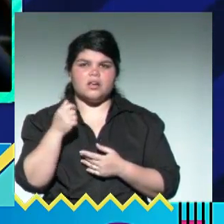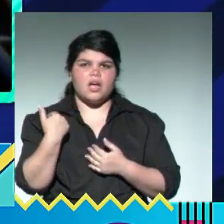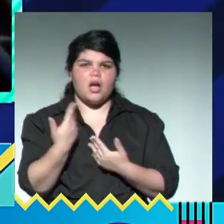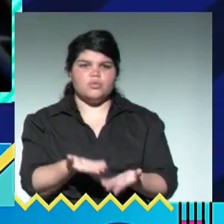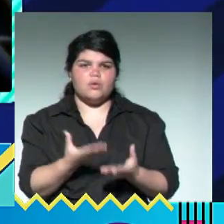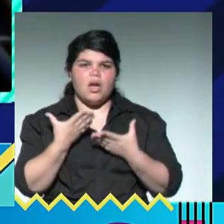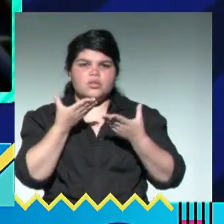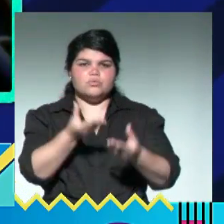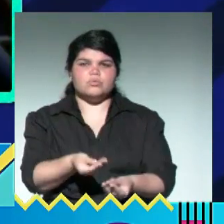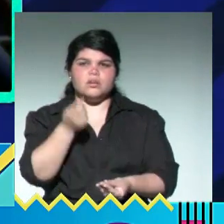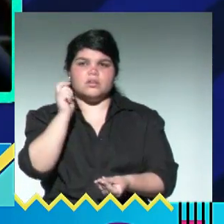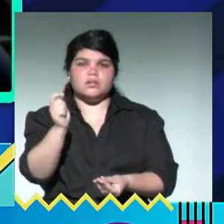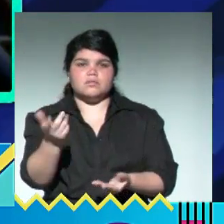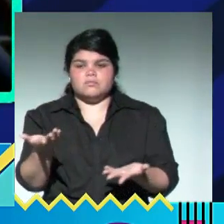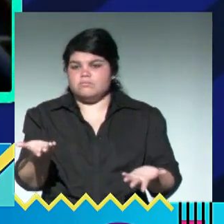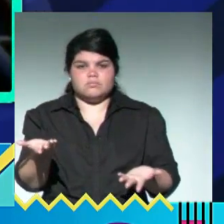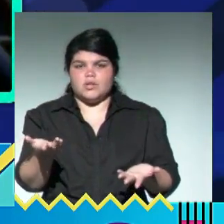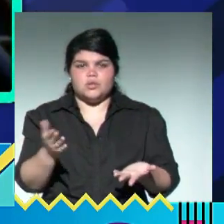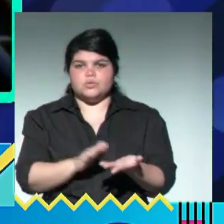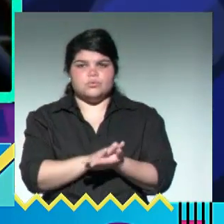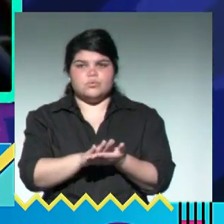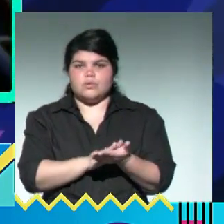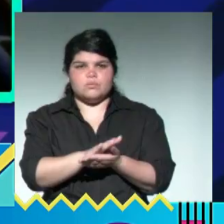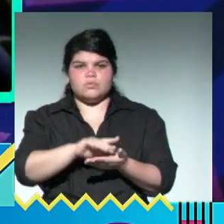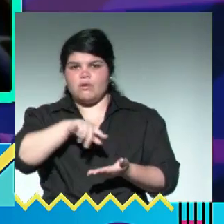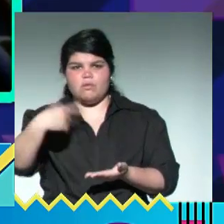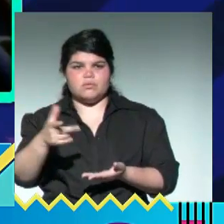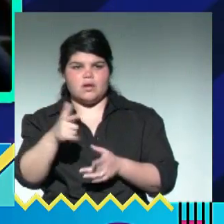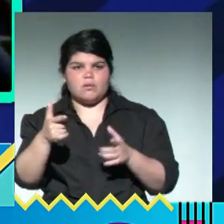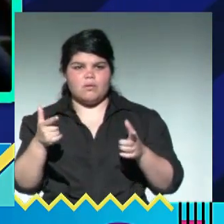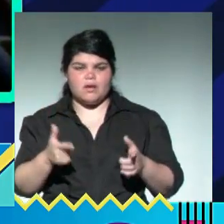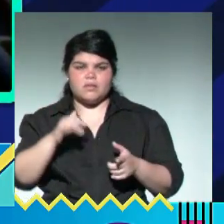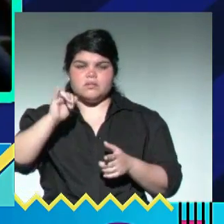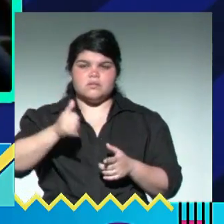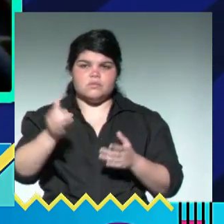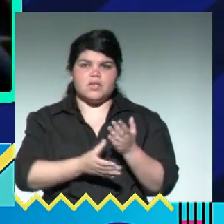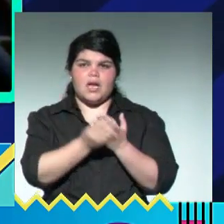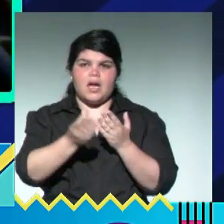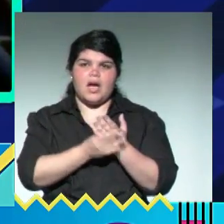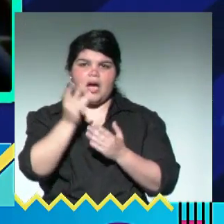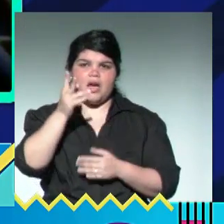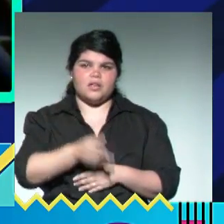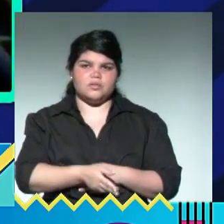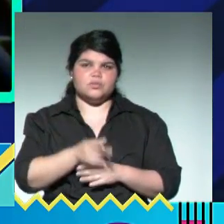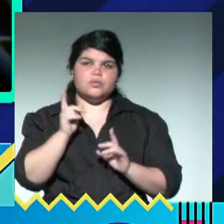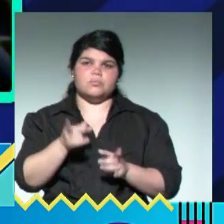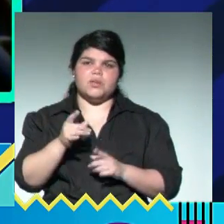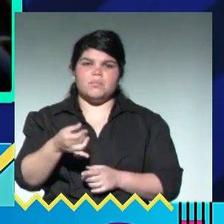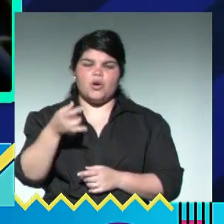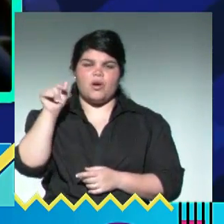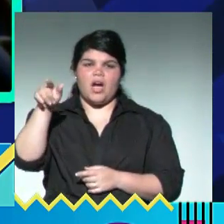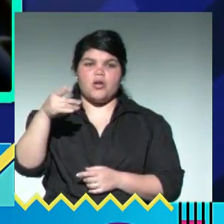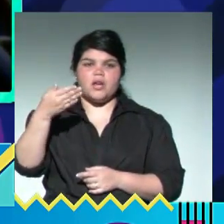hoy no te lo financia nadie. Nos está financiando el Fondo Monetario y mirá lo que nos está costando, una tasa de interés extremadamente